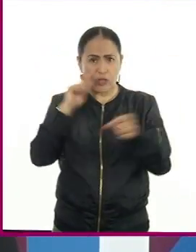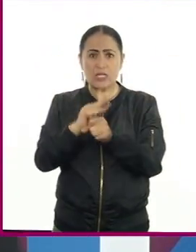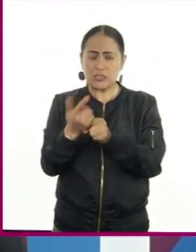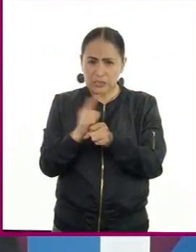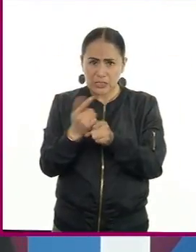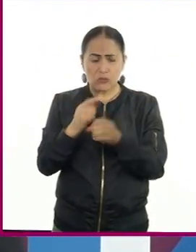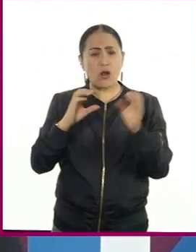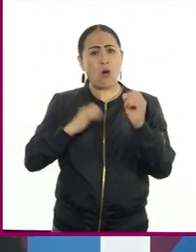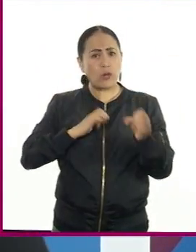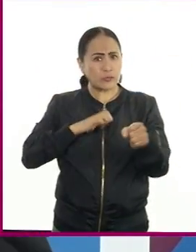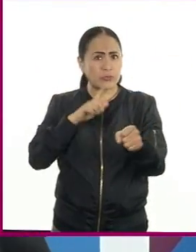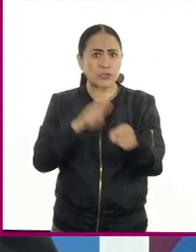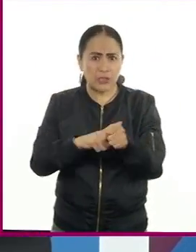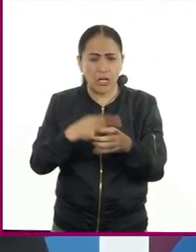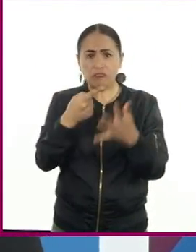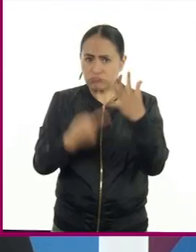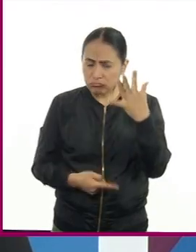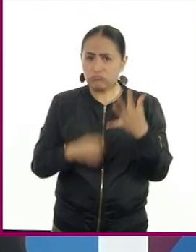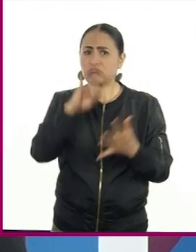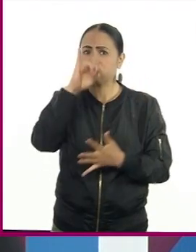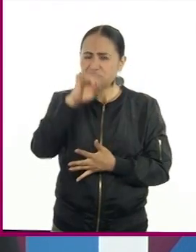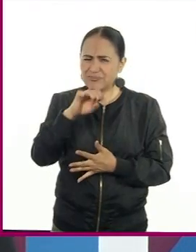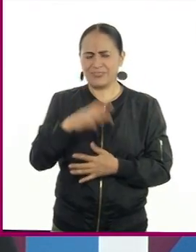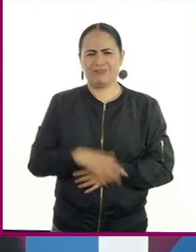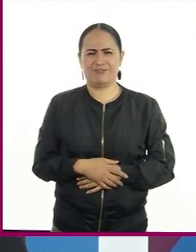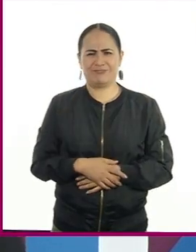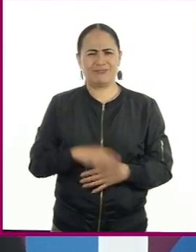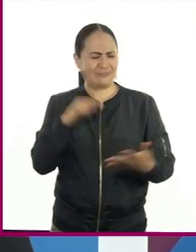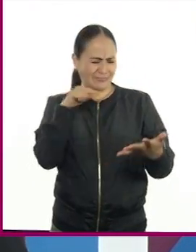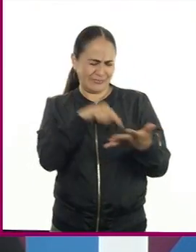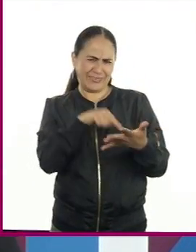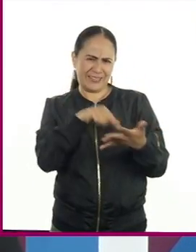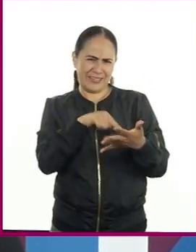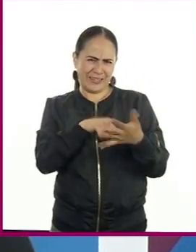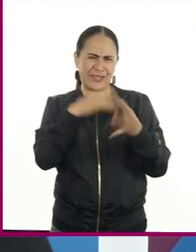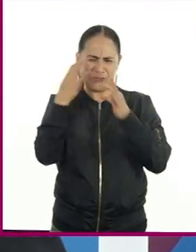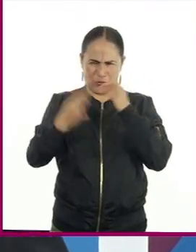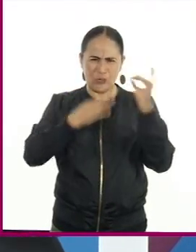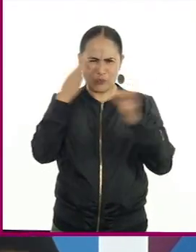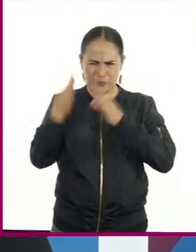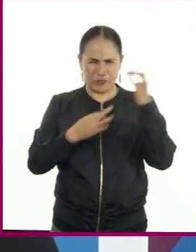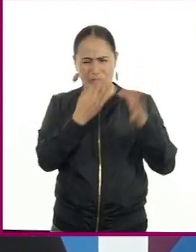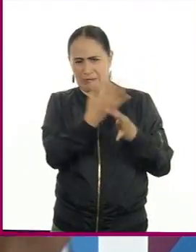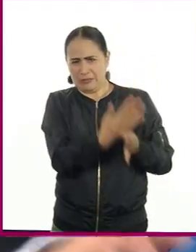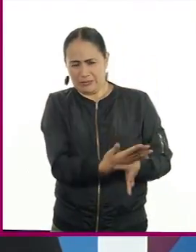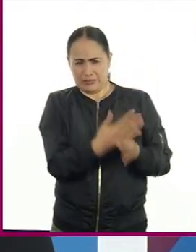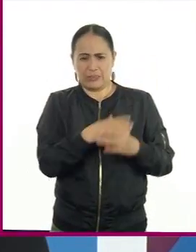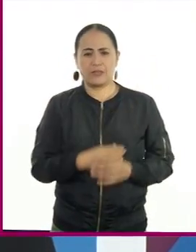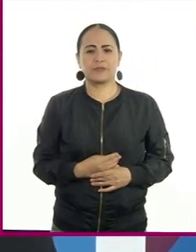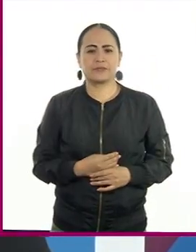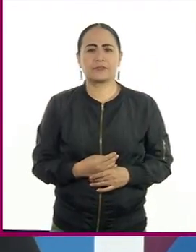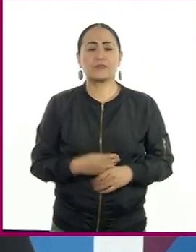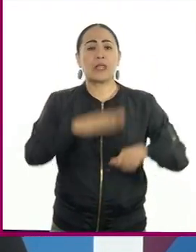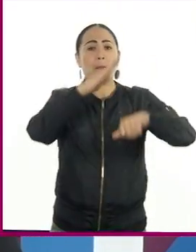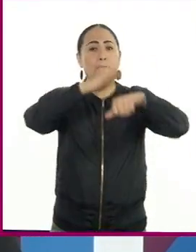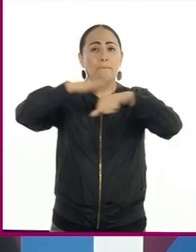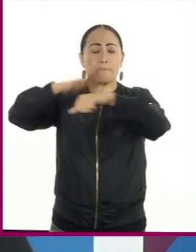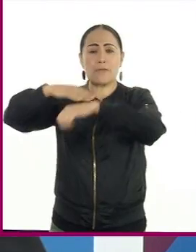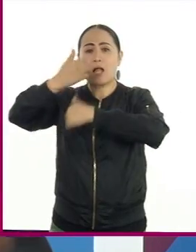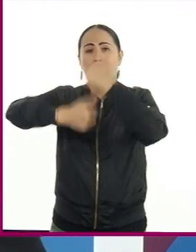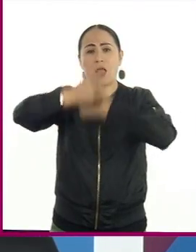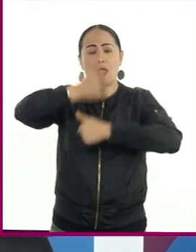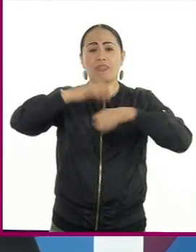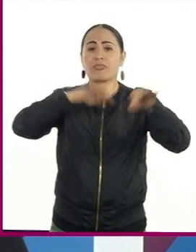especialidades. Además, algo curioso que resaltaba la noticia es que cuando se lanzaban las convocatorias de